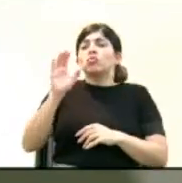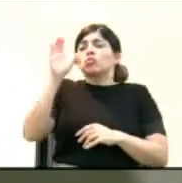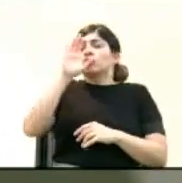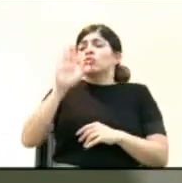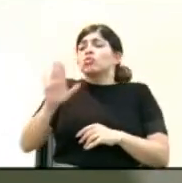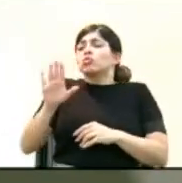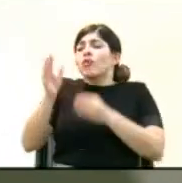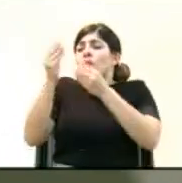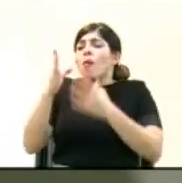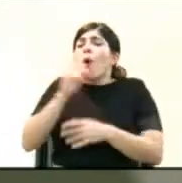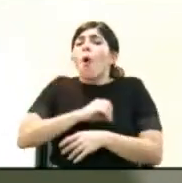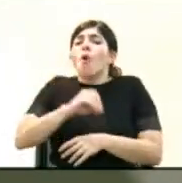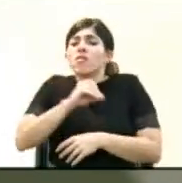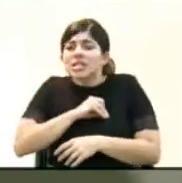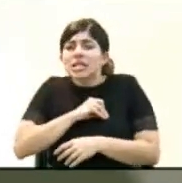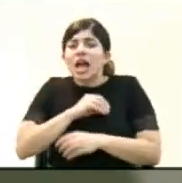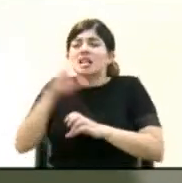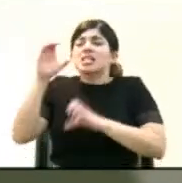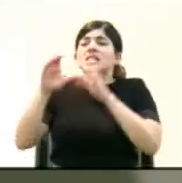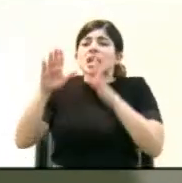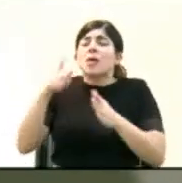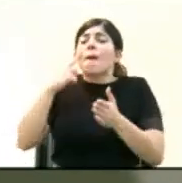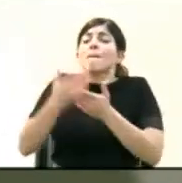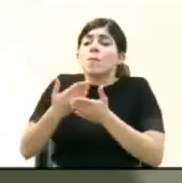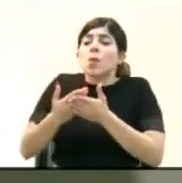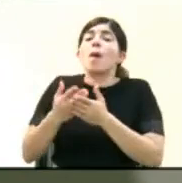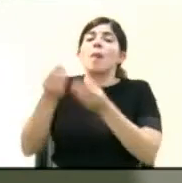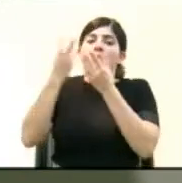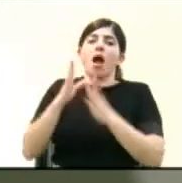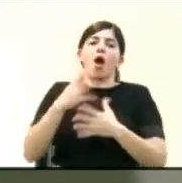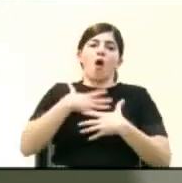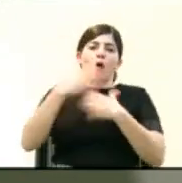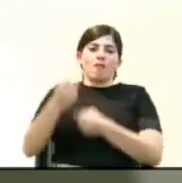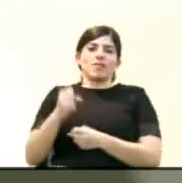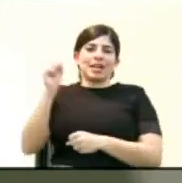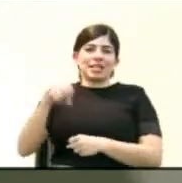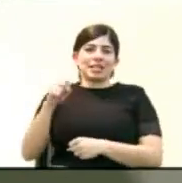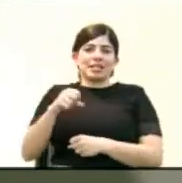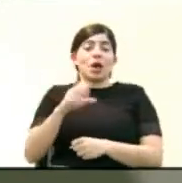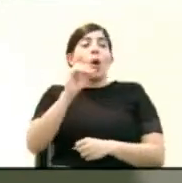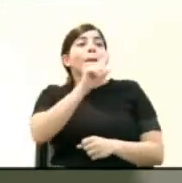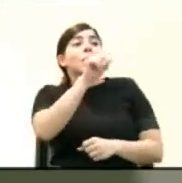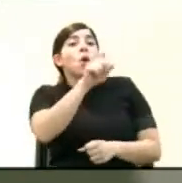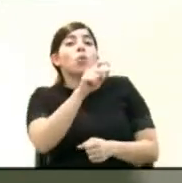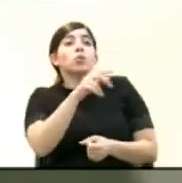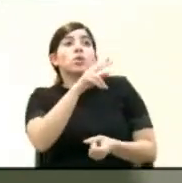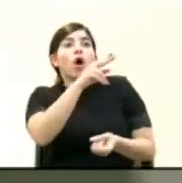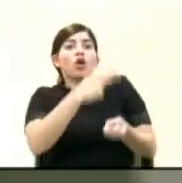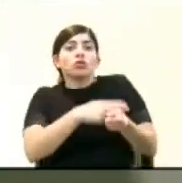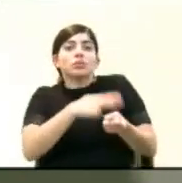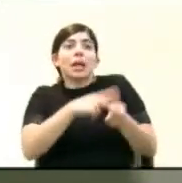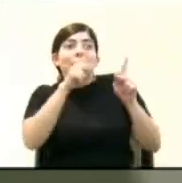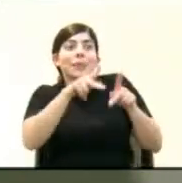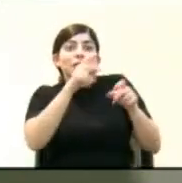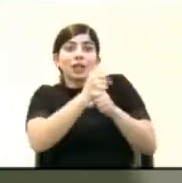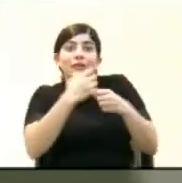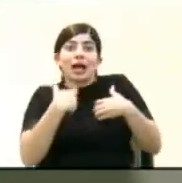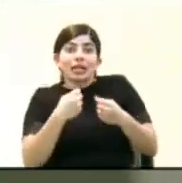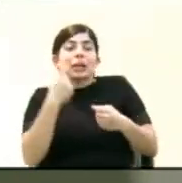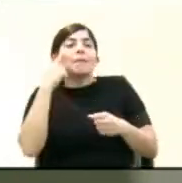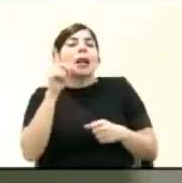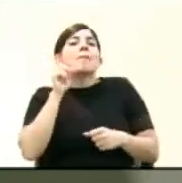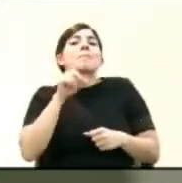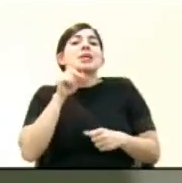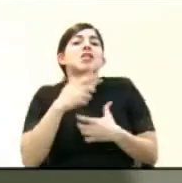oficiales, busquen fuentes científicas. Si quieren conocer más, pregunten a personal de salud para poder ir evitando esos